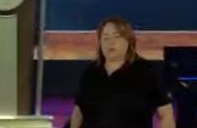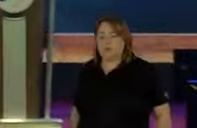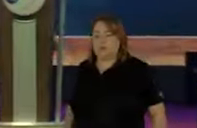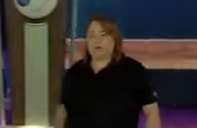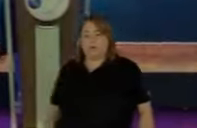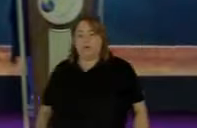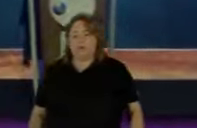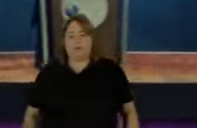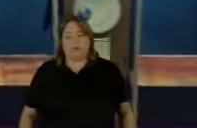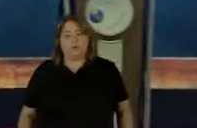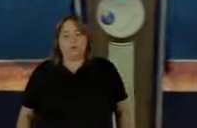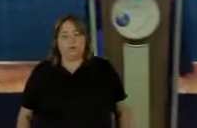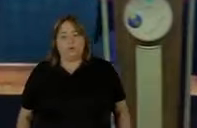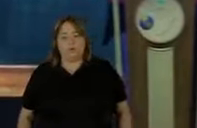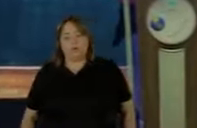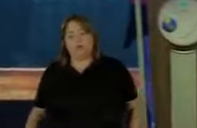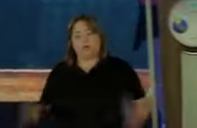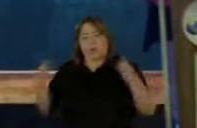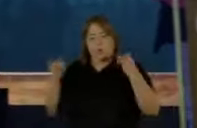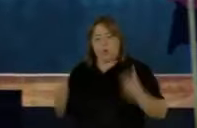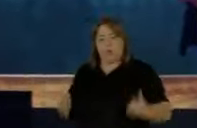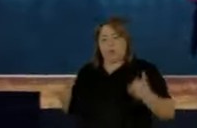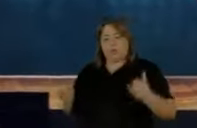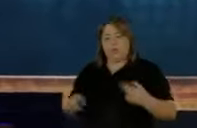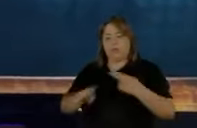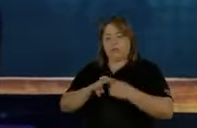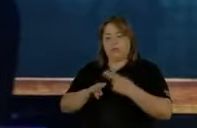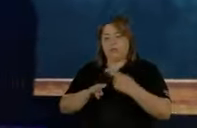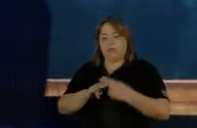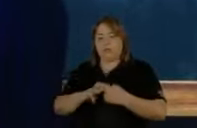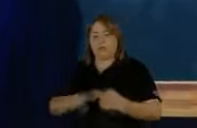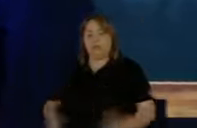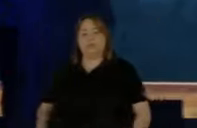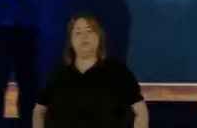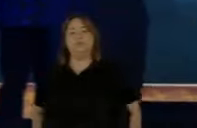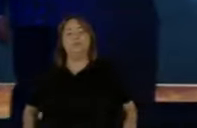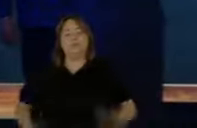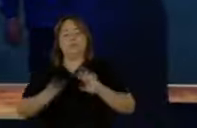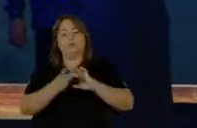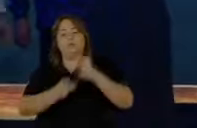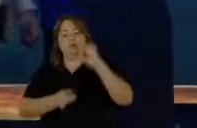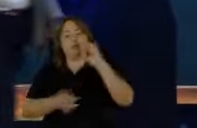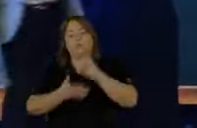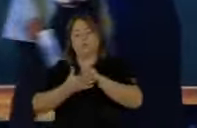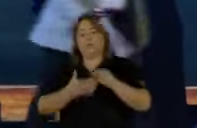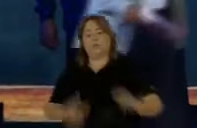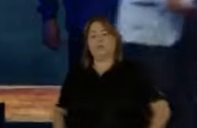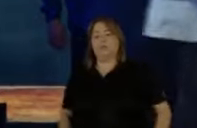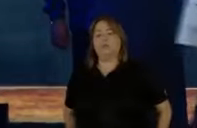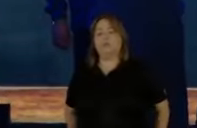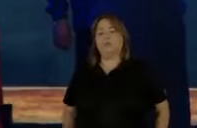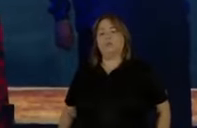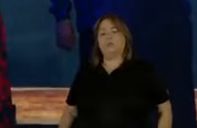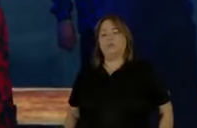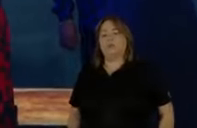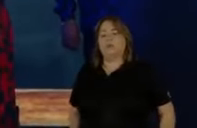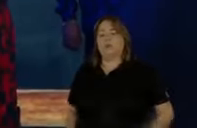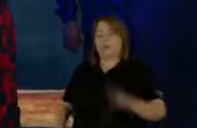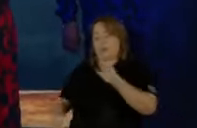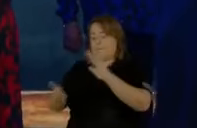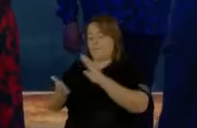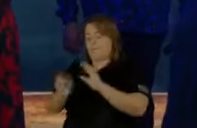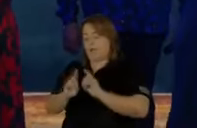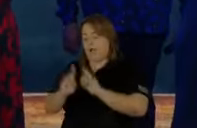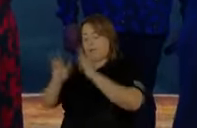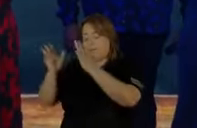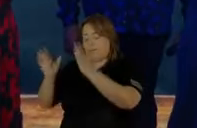después de la ascensión de Jesús y descendiendo el Espíritu Santo, los apóstoles se